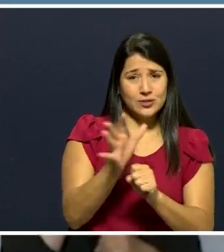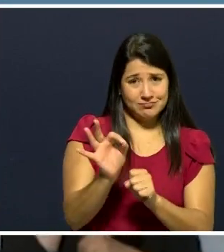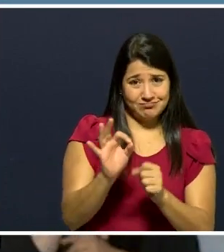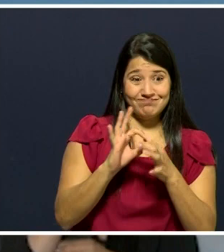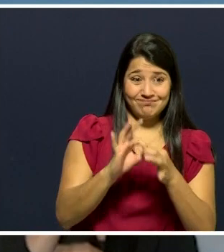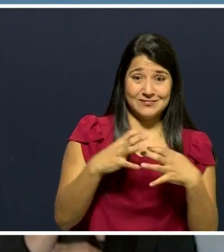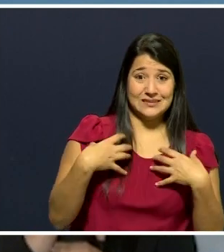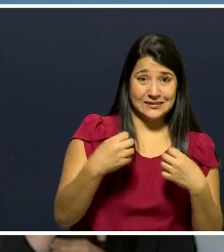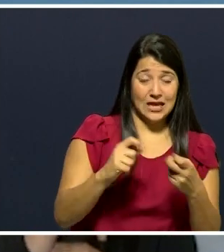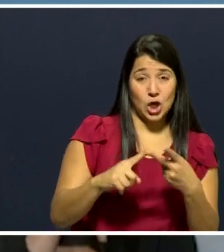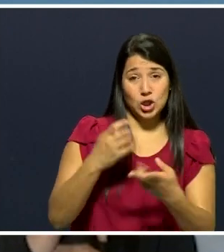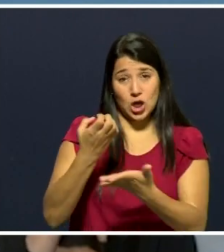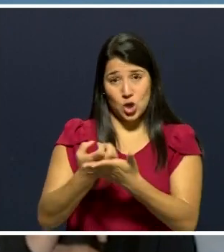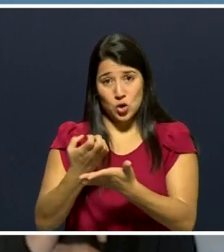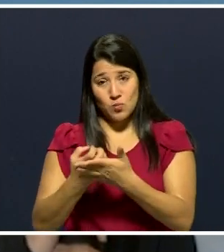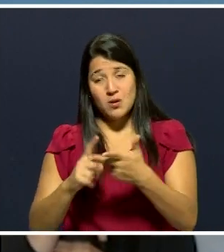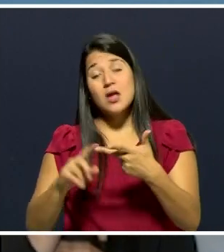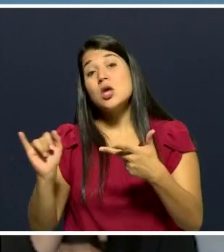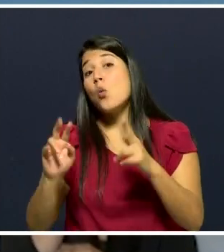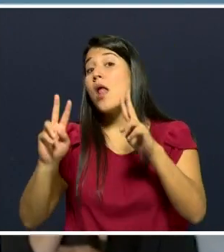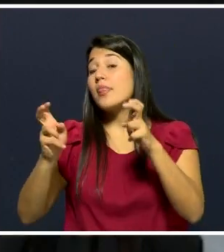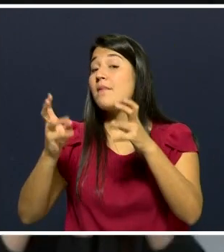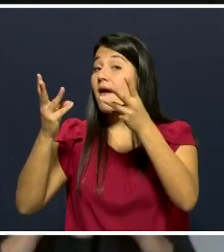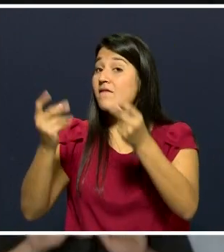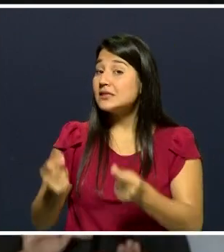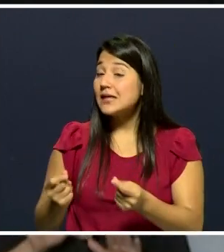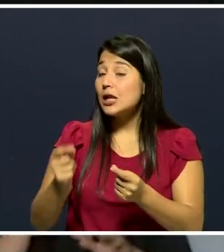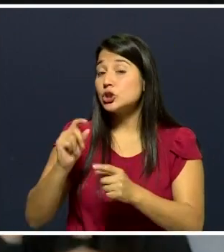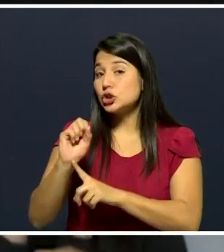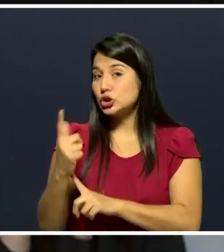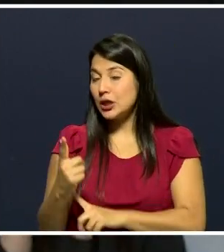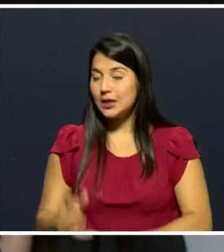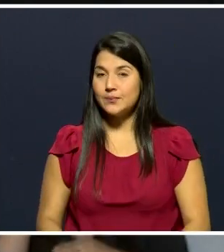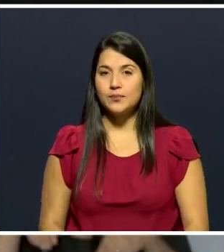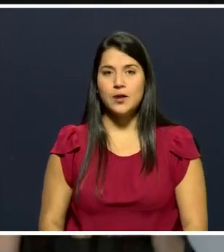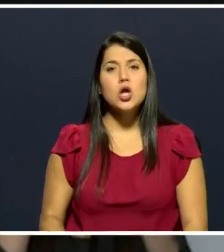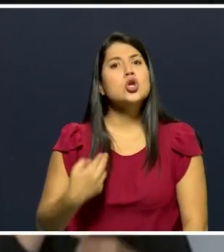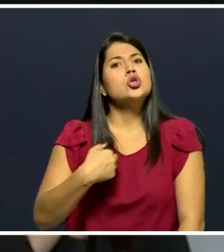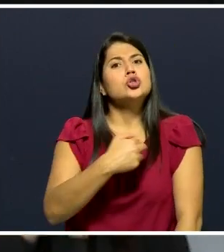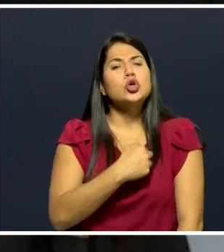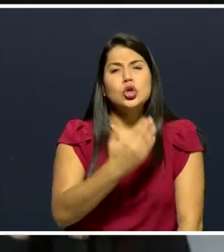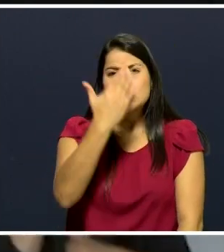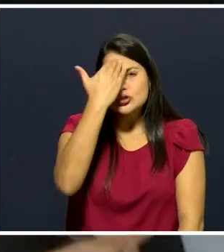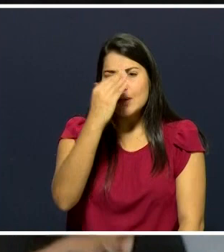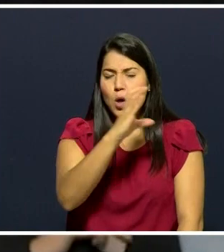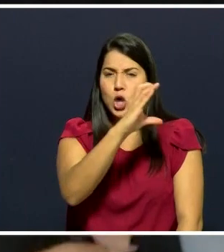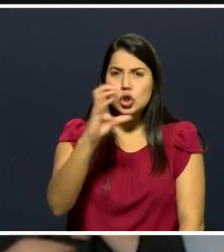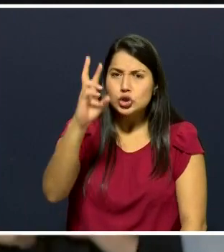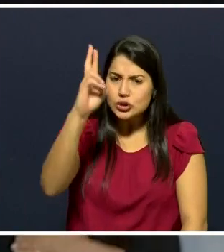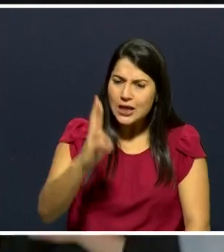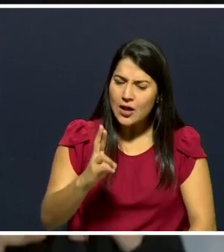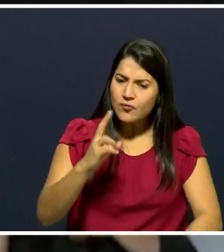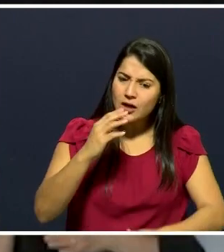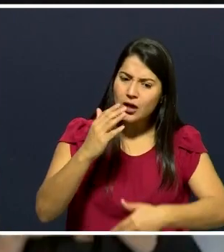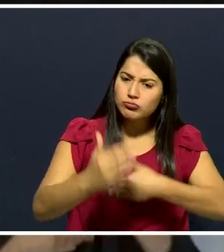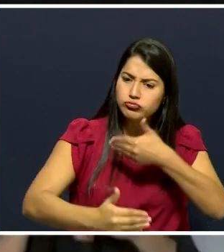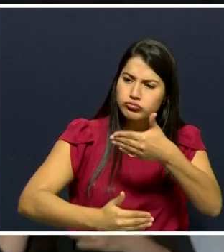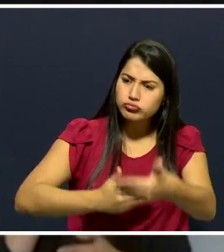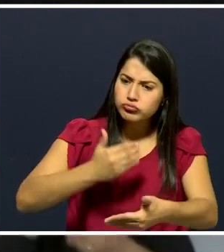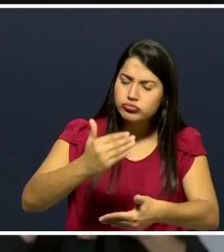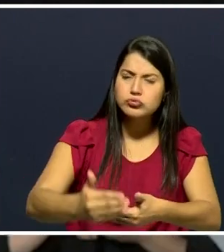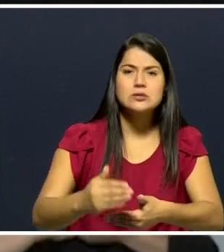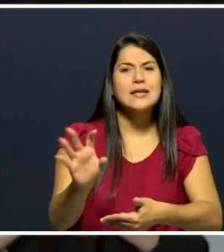sin dejar de lado la materia fiscal y social. Damos fe que el país ha trazado su camino en forma